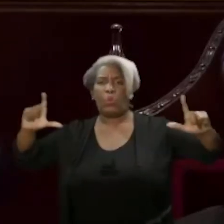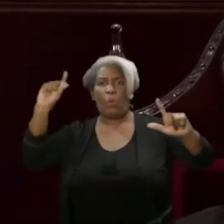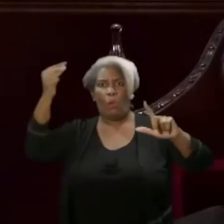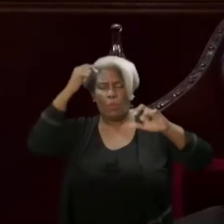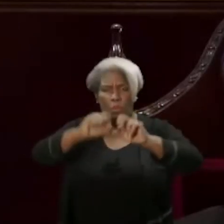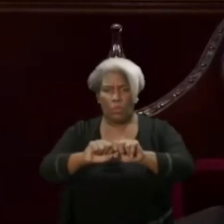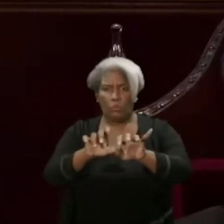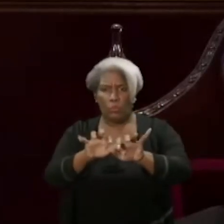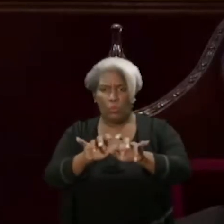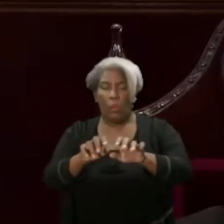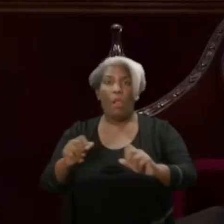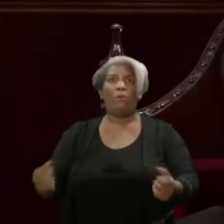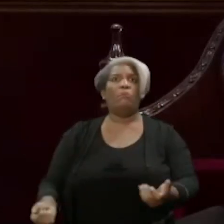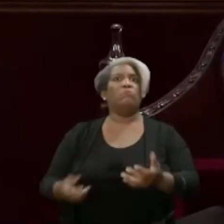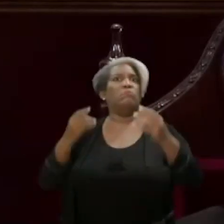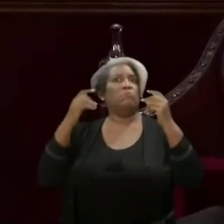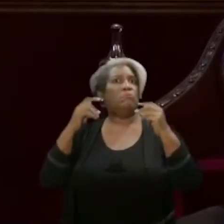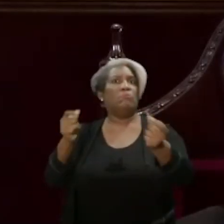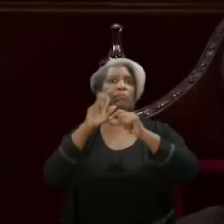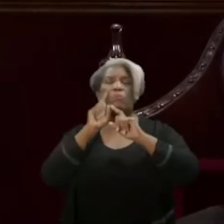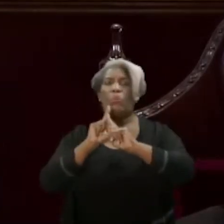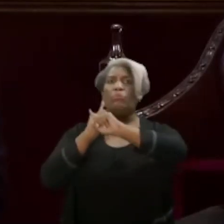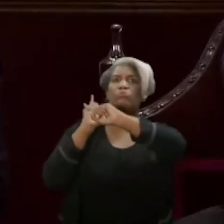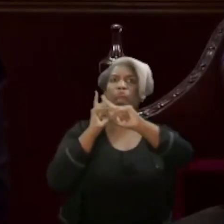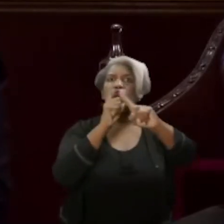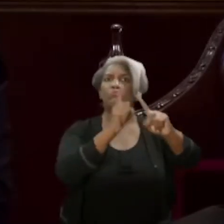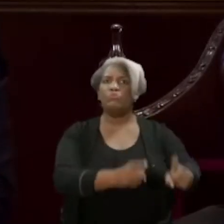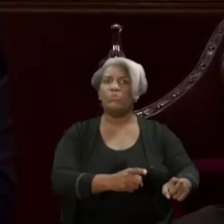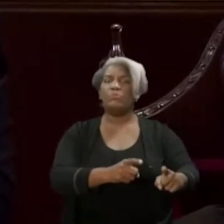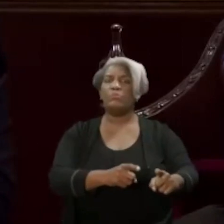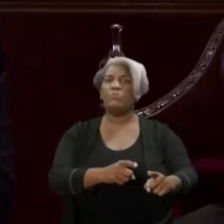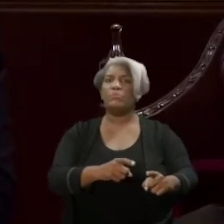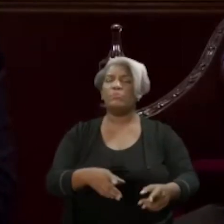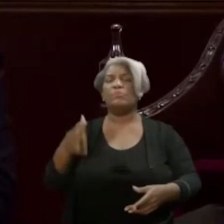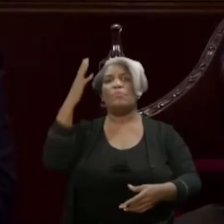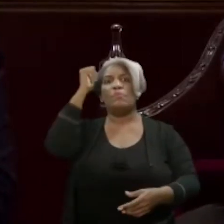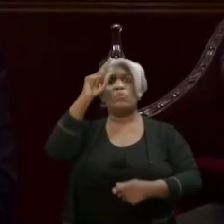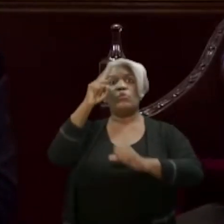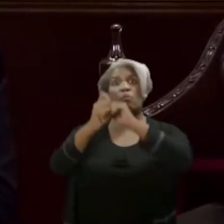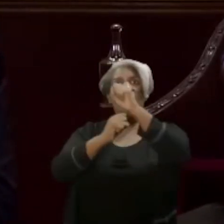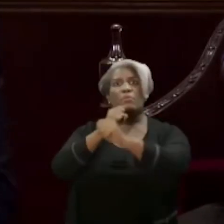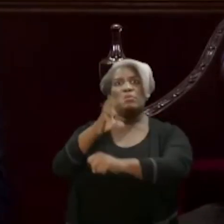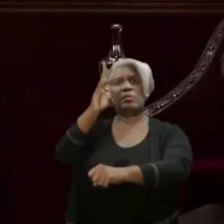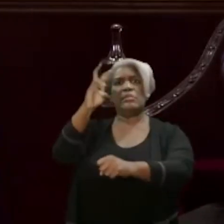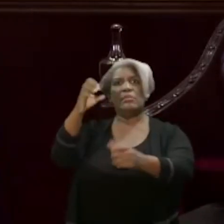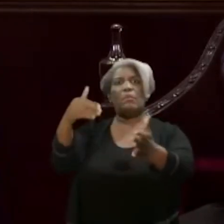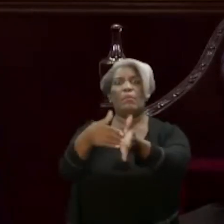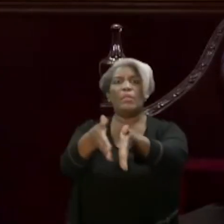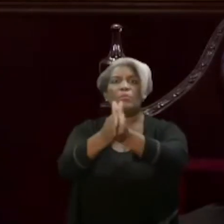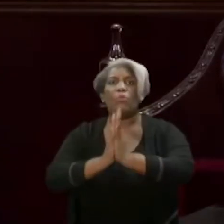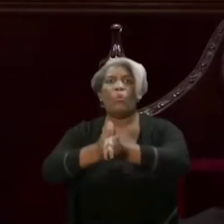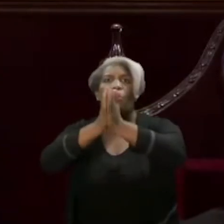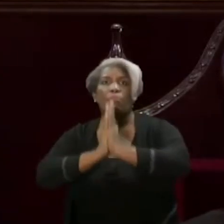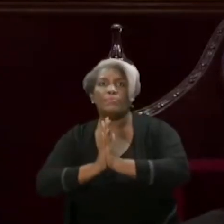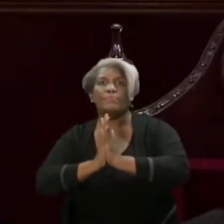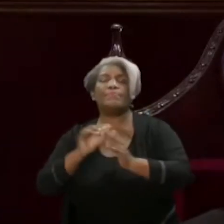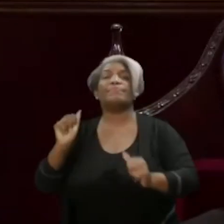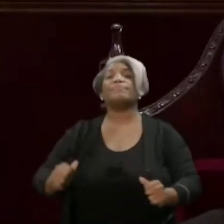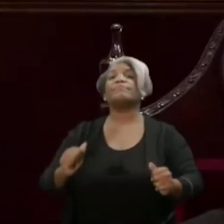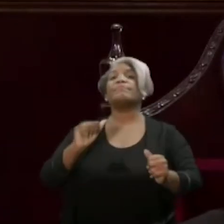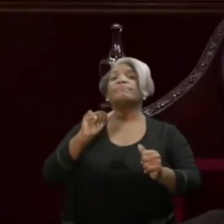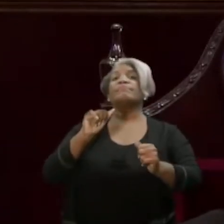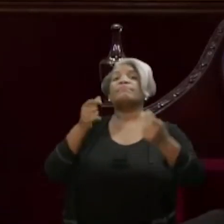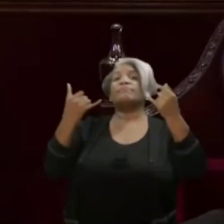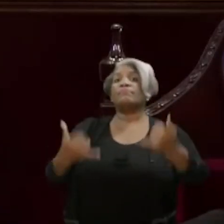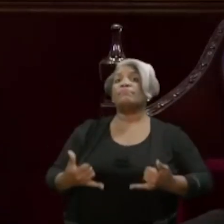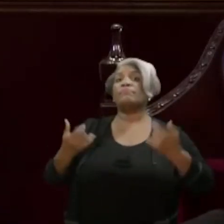de los intervenidos, los cuales tienen una demanda de más de 600 mil solicitudes al año. Entre los trámites que ya están funcionando, cabe